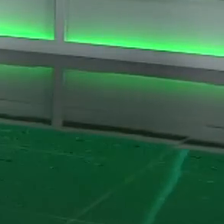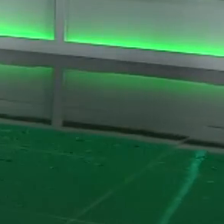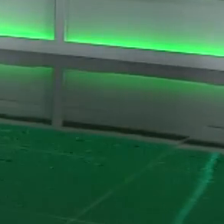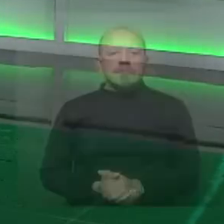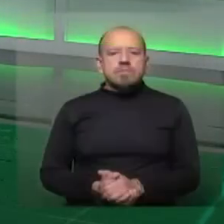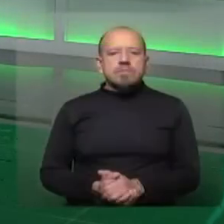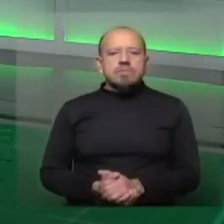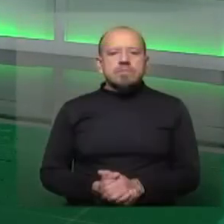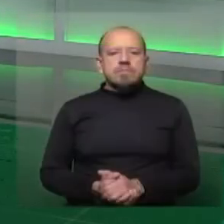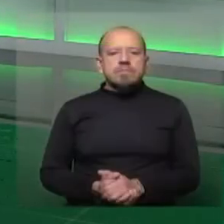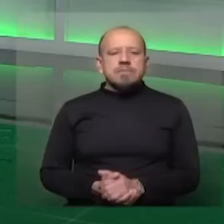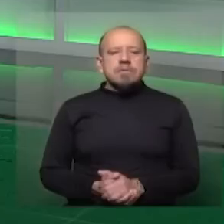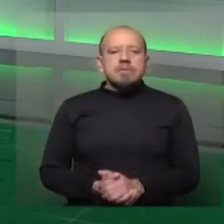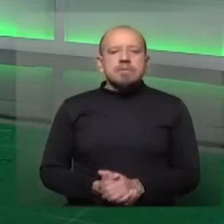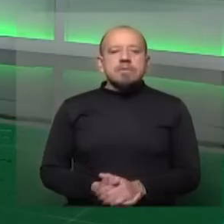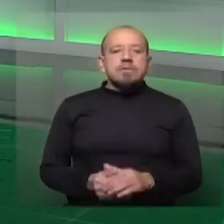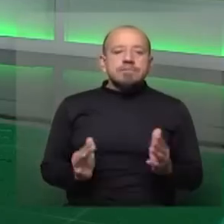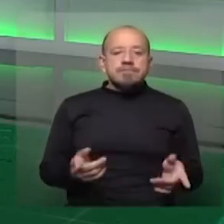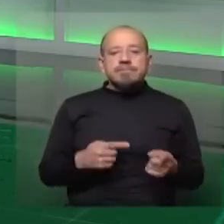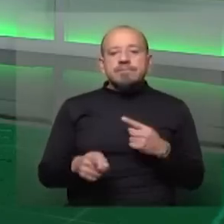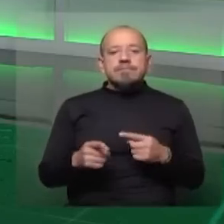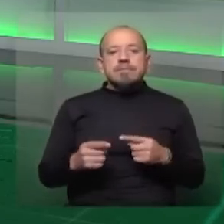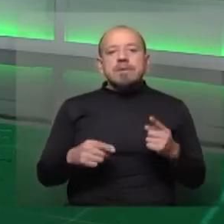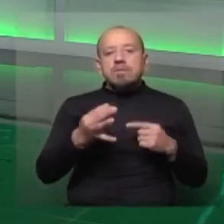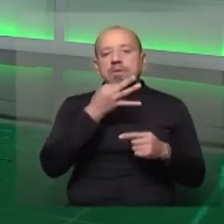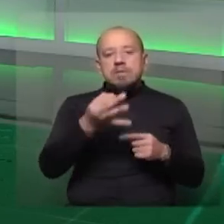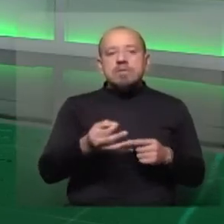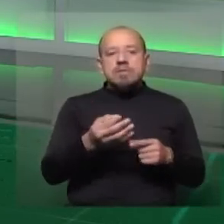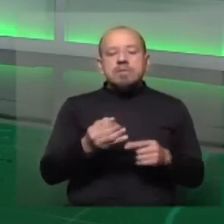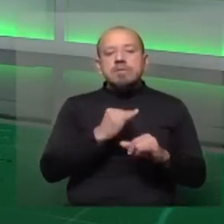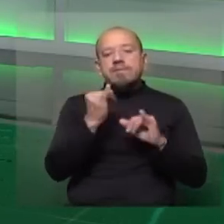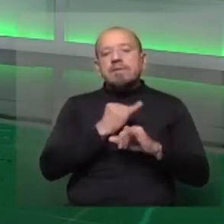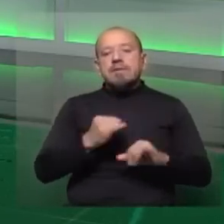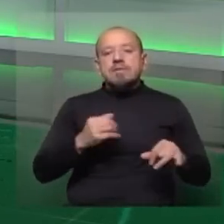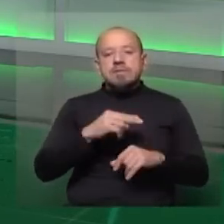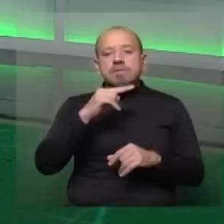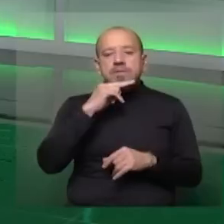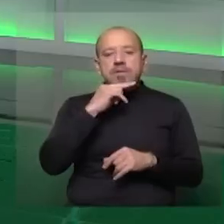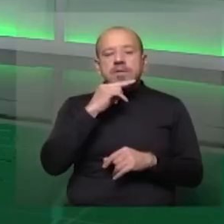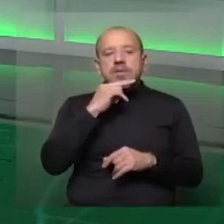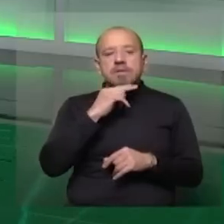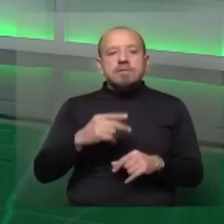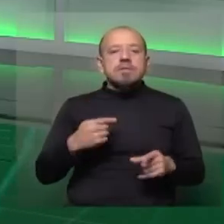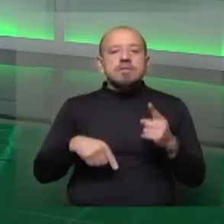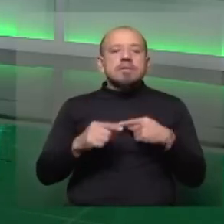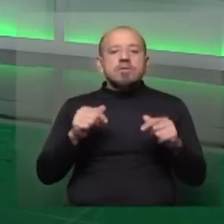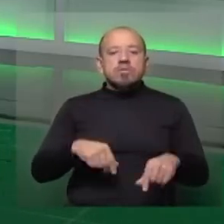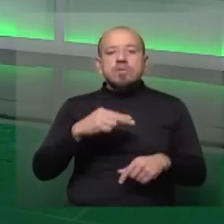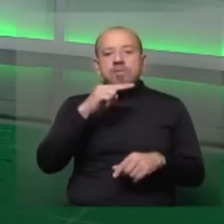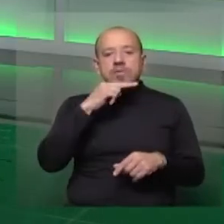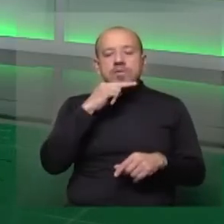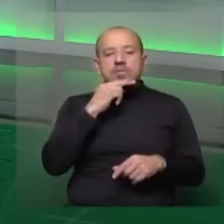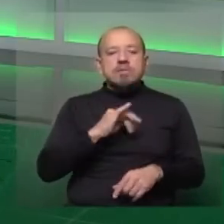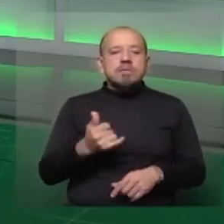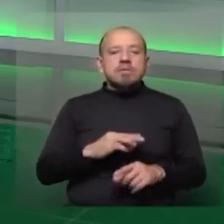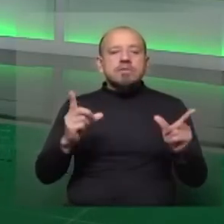Hola hola Cómo están Ya ni siquiera voy a decir buen voy a decir feliz viernes estamos muy contentas de estar acá y que sea viernes y que haya terminado